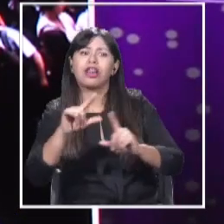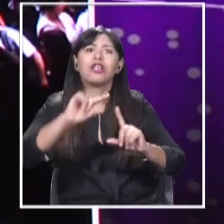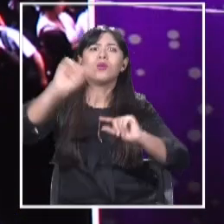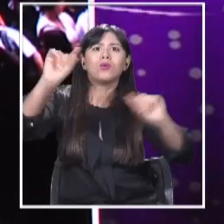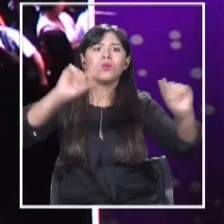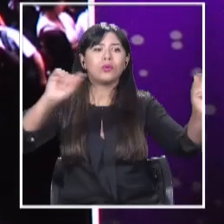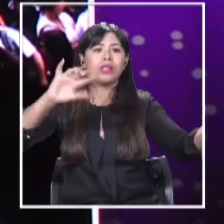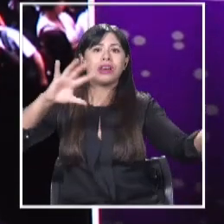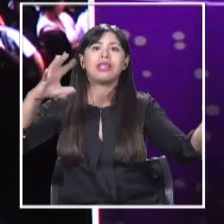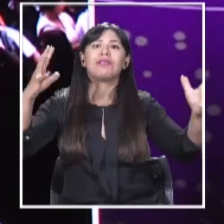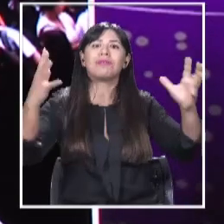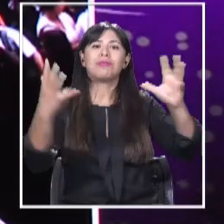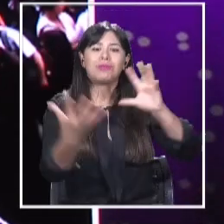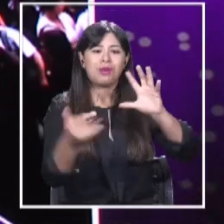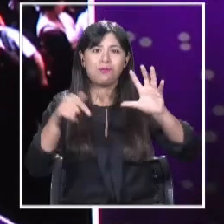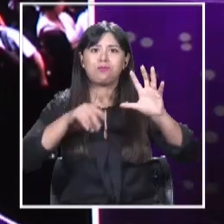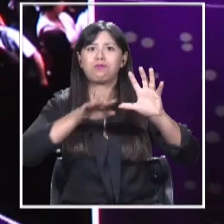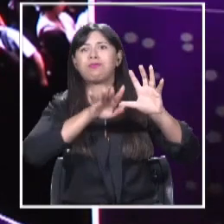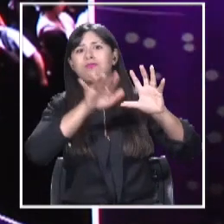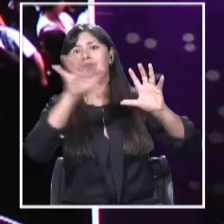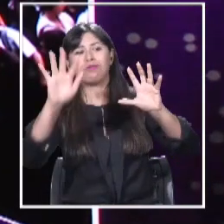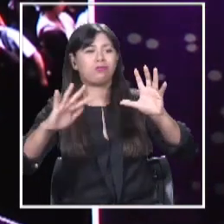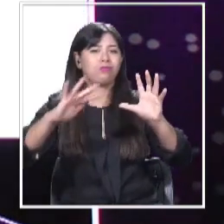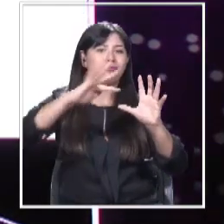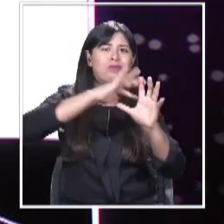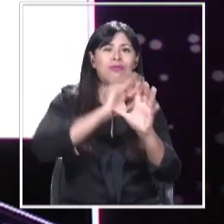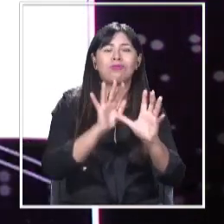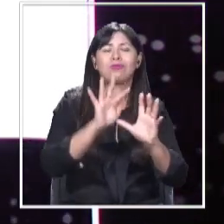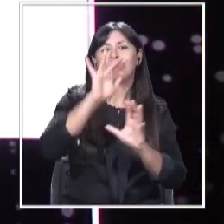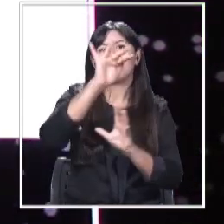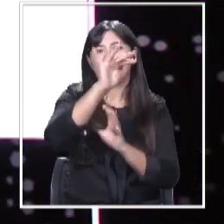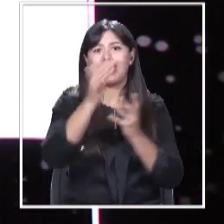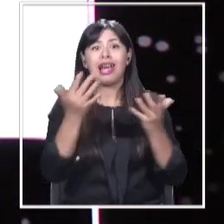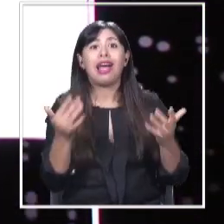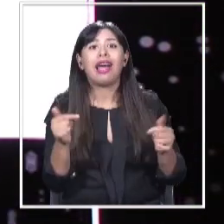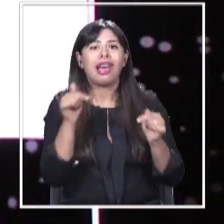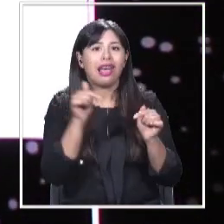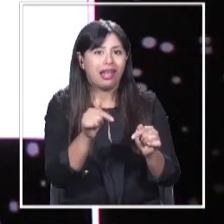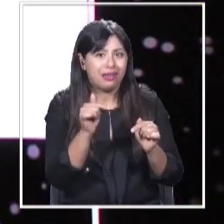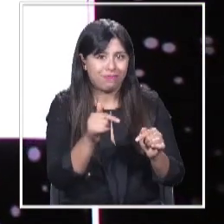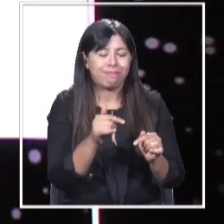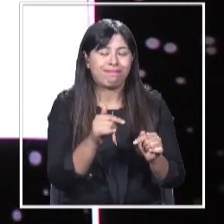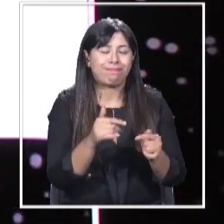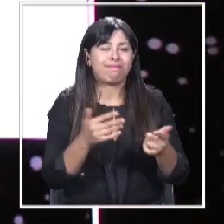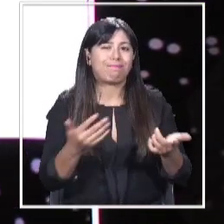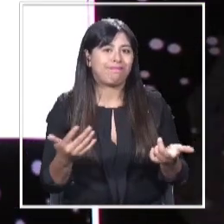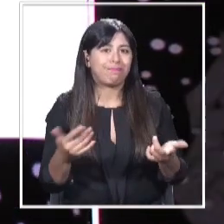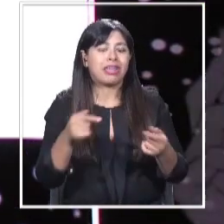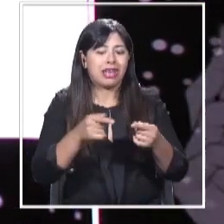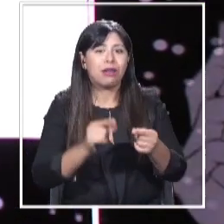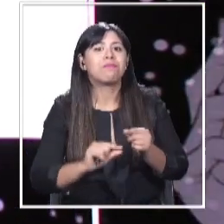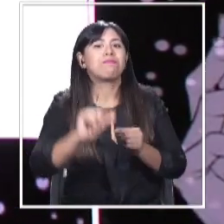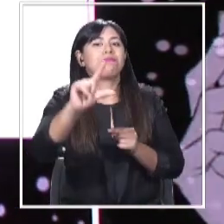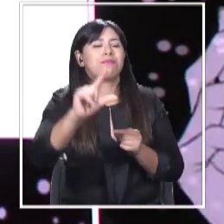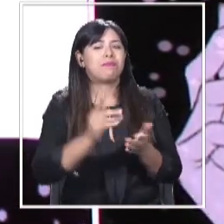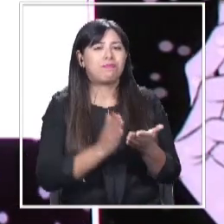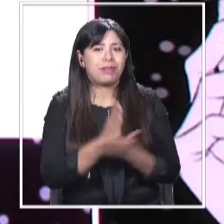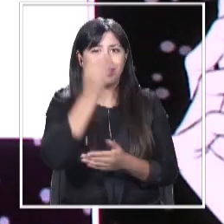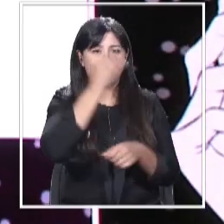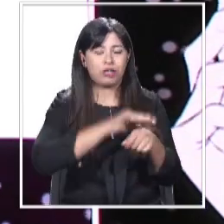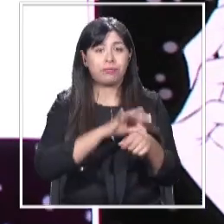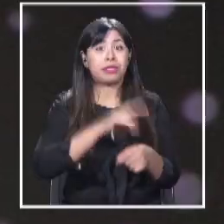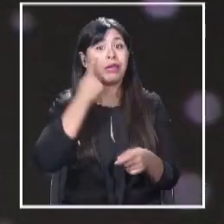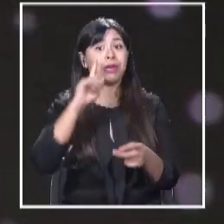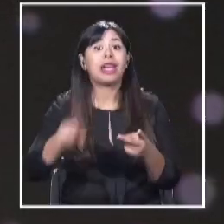especie global. Pero además la cultura también tiene algo que decir y la adopción de prácticas ganaderas y de